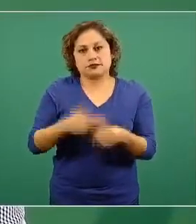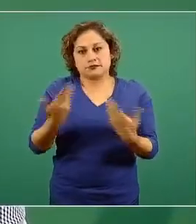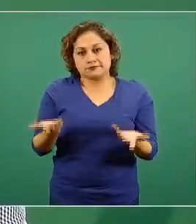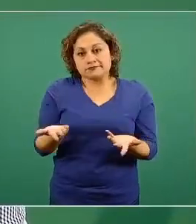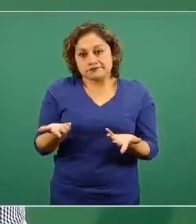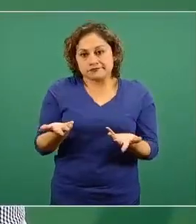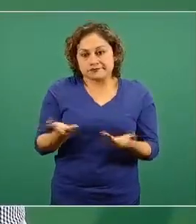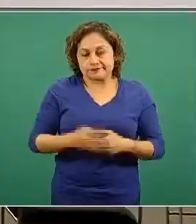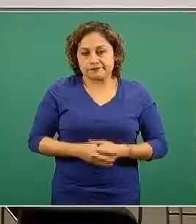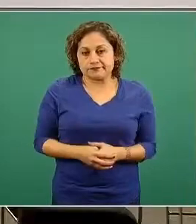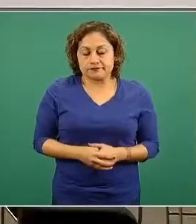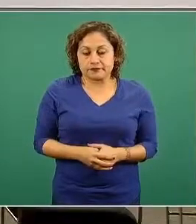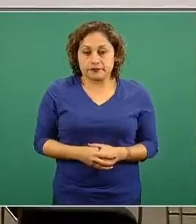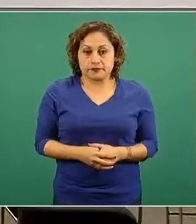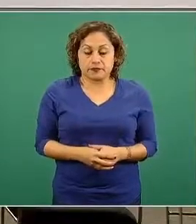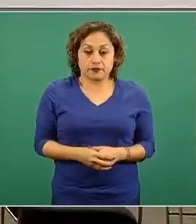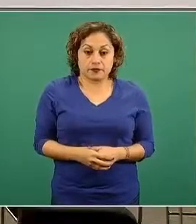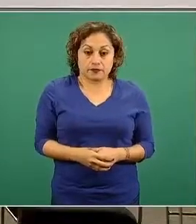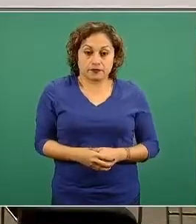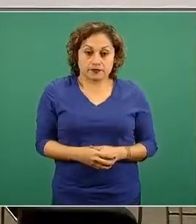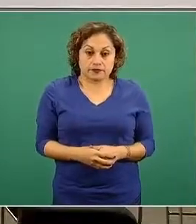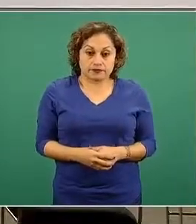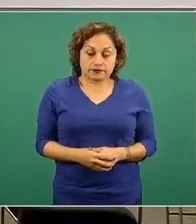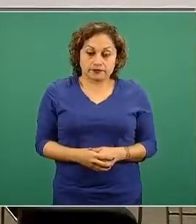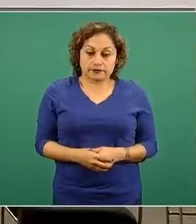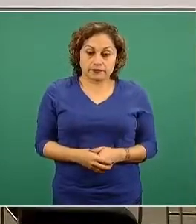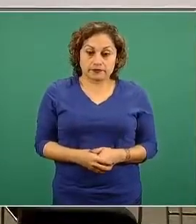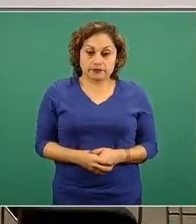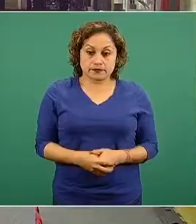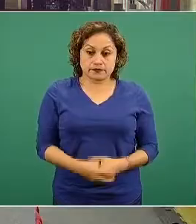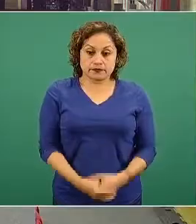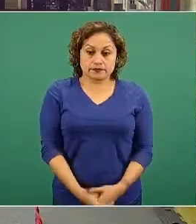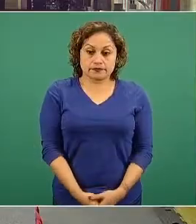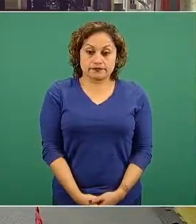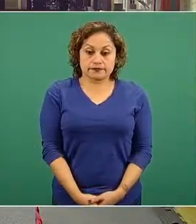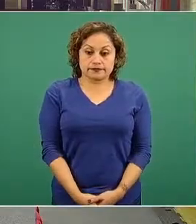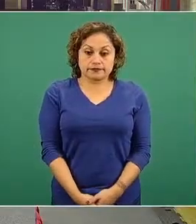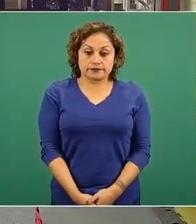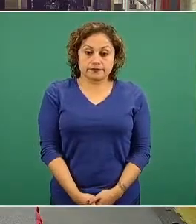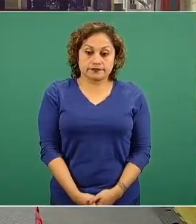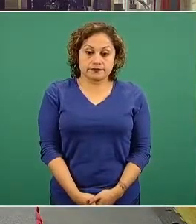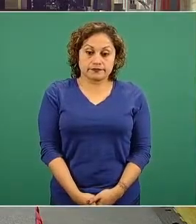de México. ¿Sí? ¿Cómo no? Por favor.